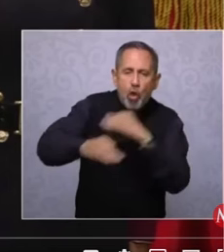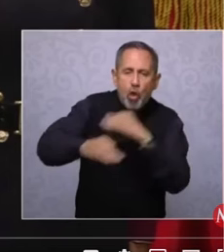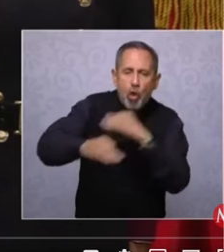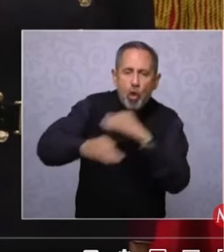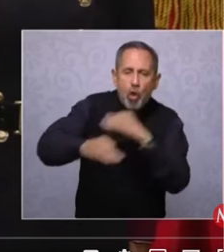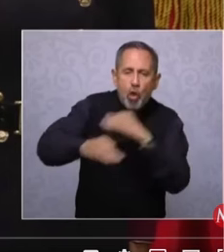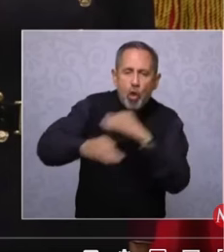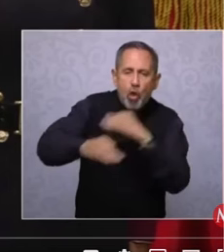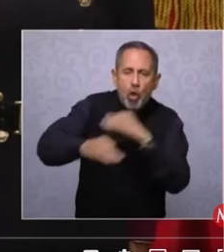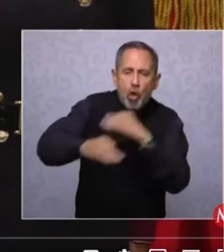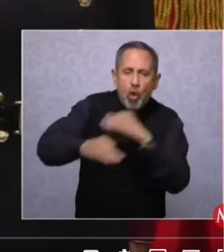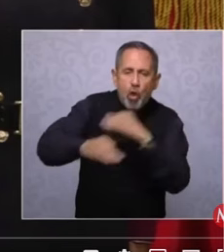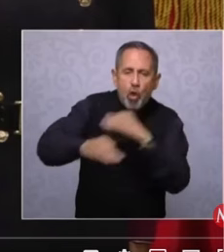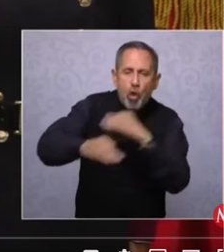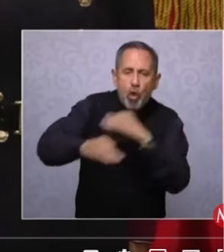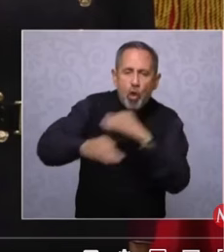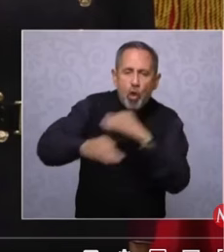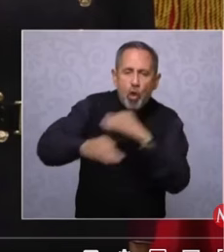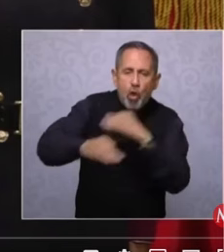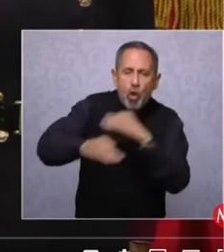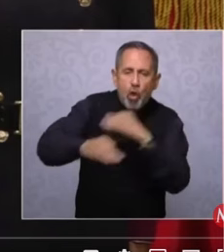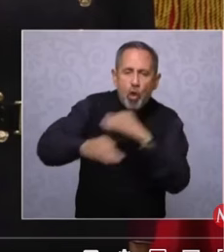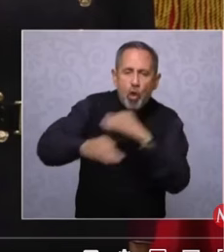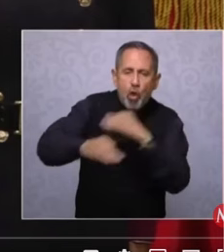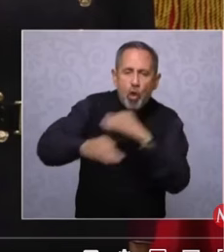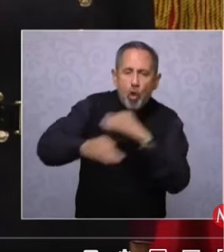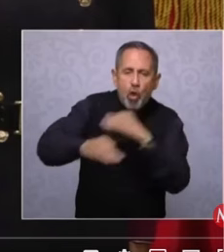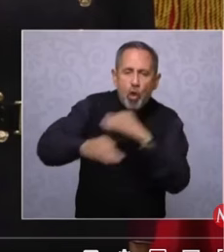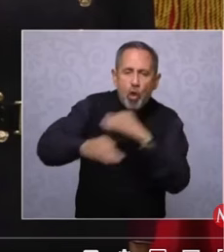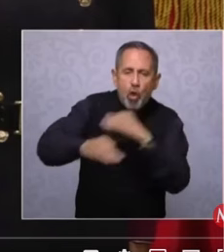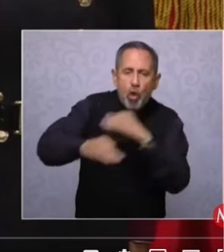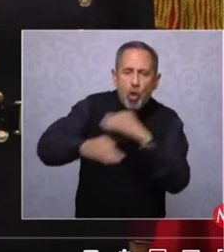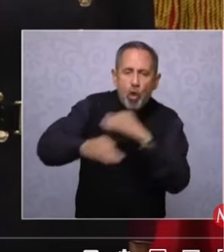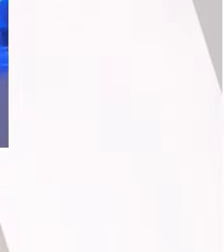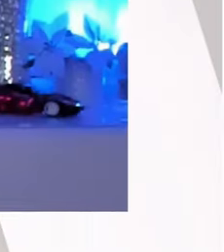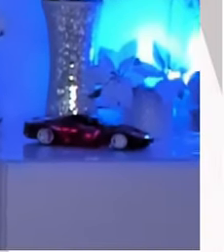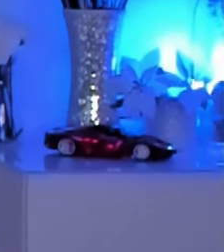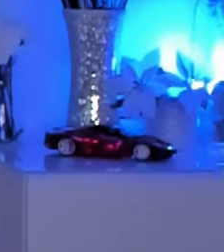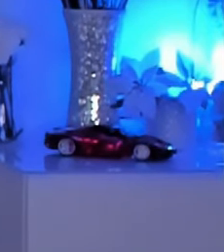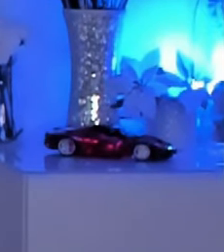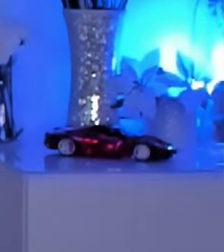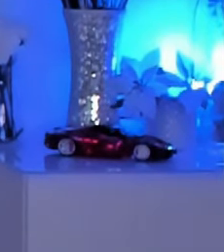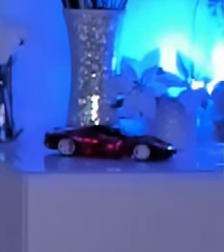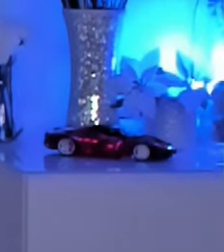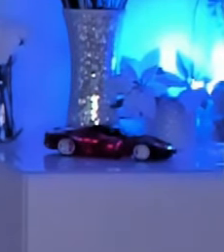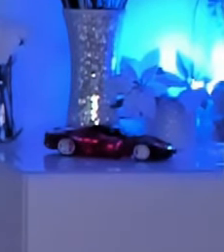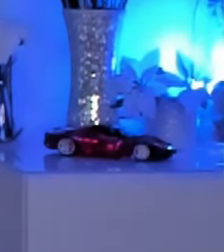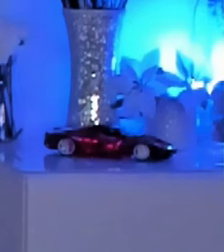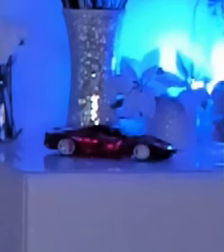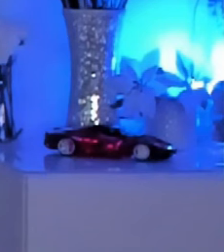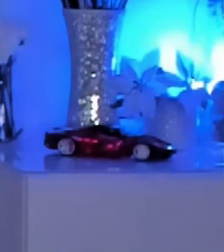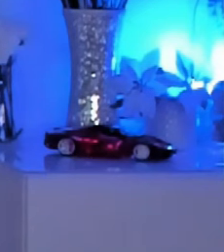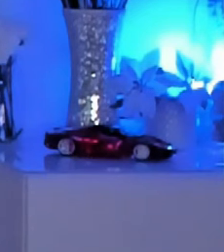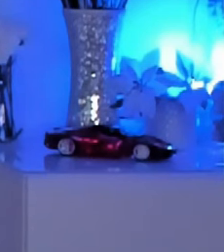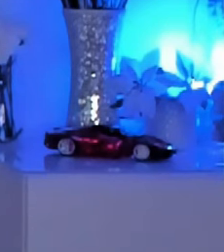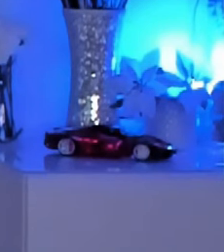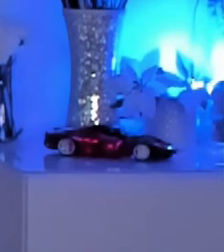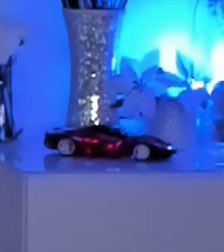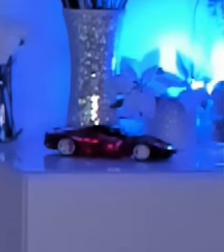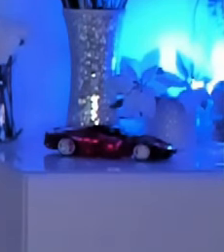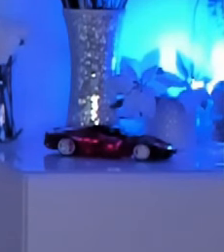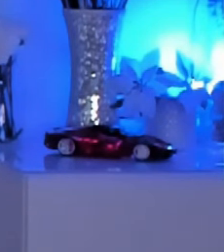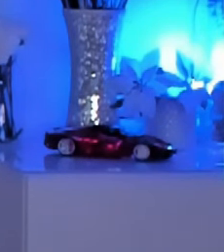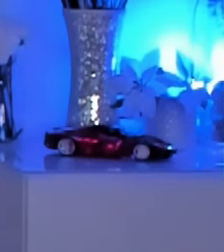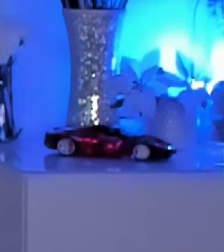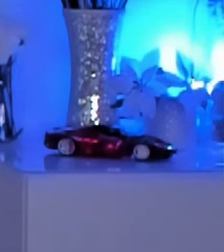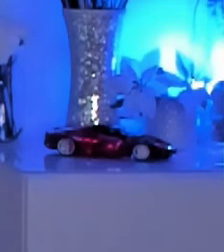Bueno, bien, yo creo que hemos visto suficiente de su discurso. Y tal vez esto hace intuir que posiblemente esos